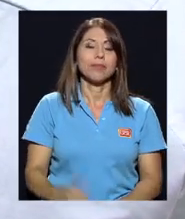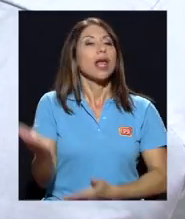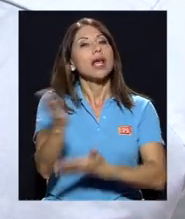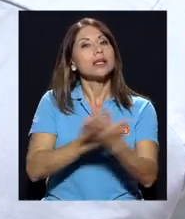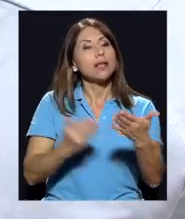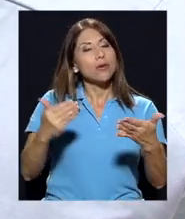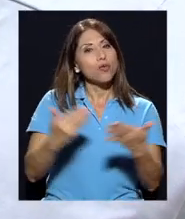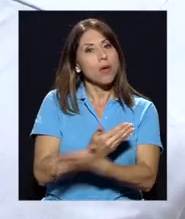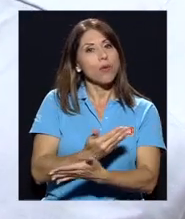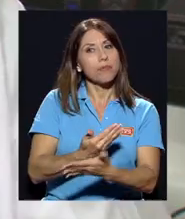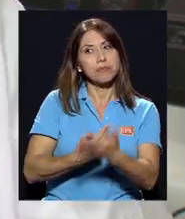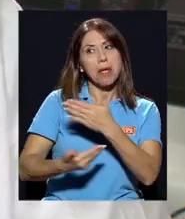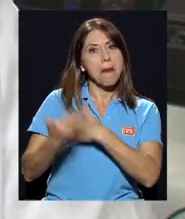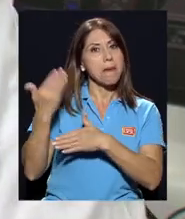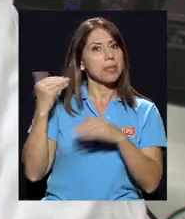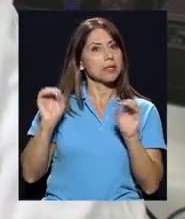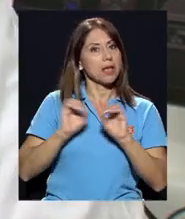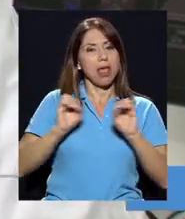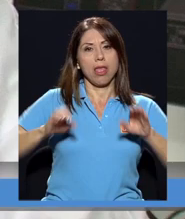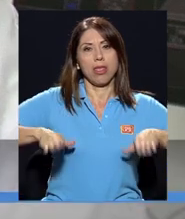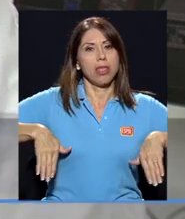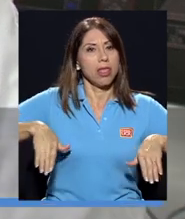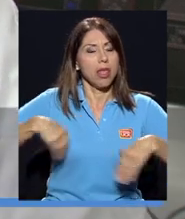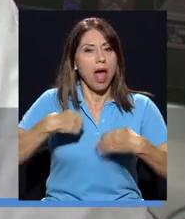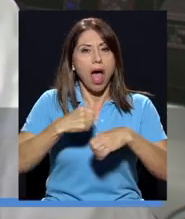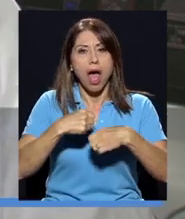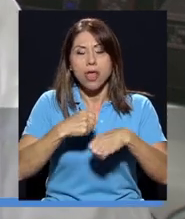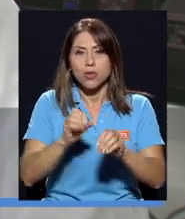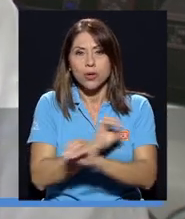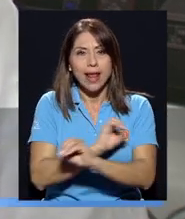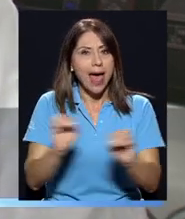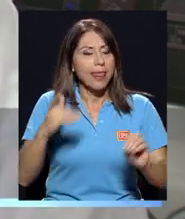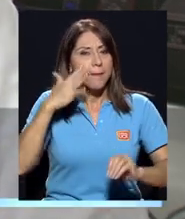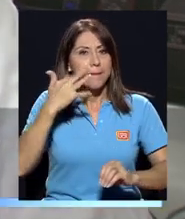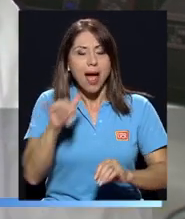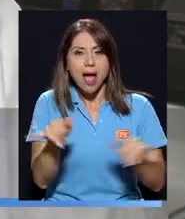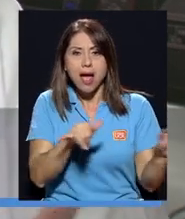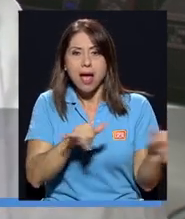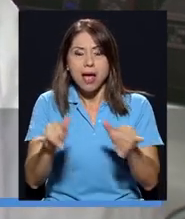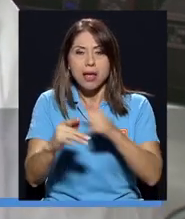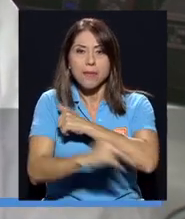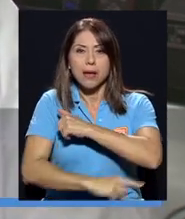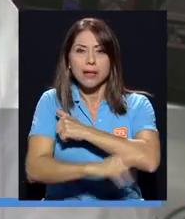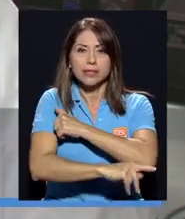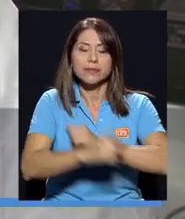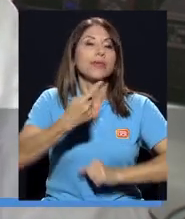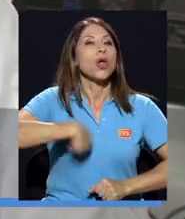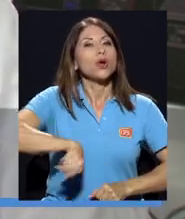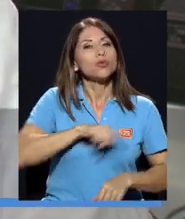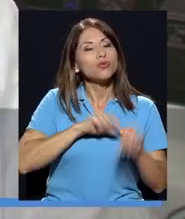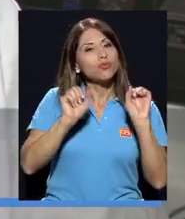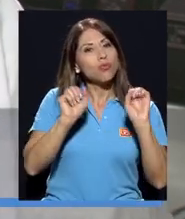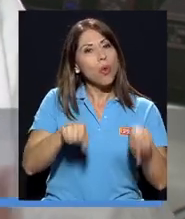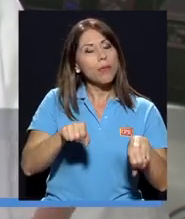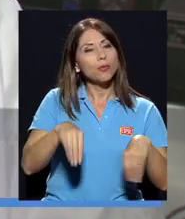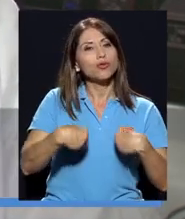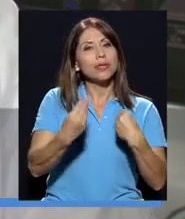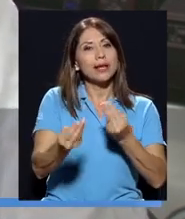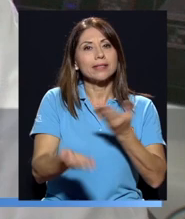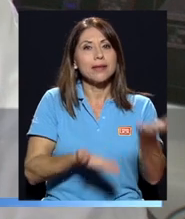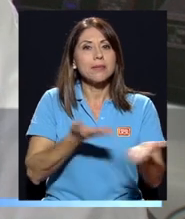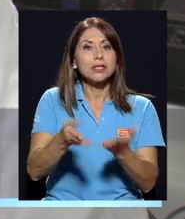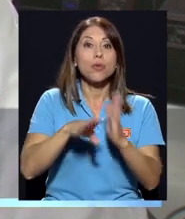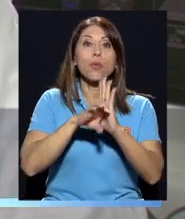nuevo, no se había hecho nada similar en el país, entonces nosotros vamos a poder brindar servicio. En caso